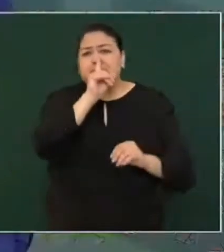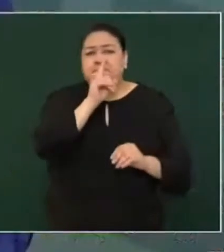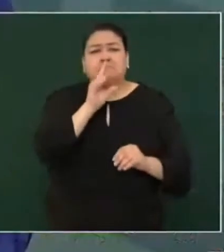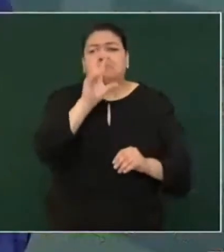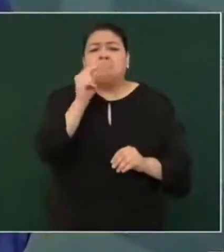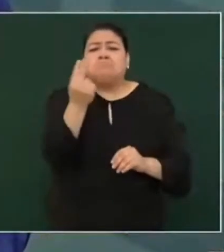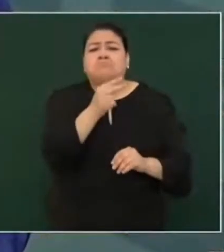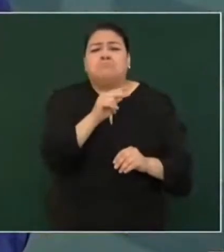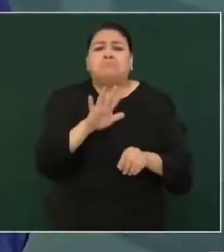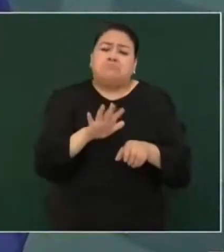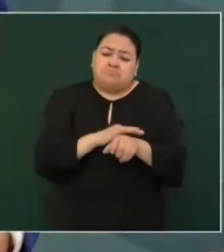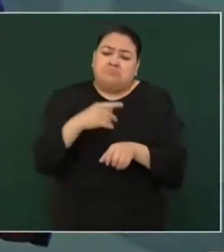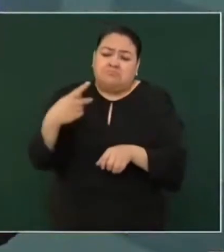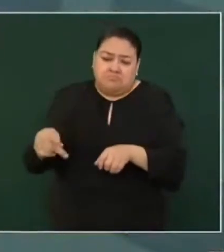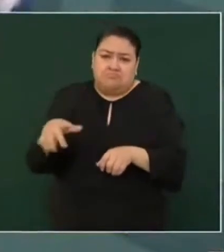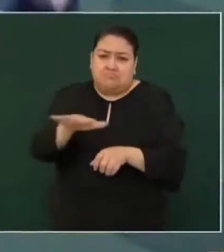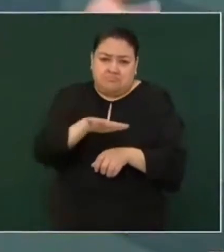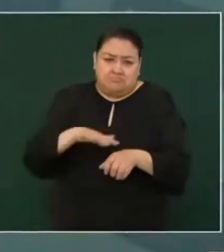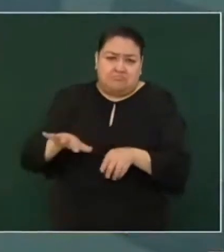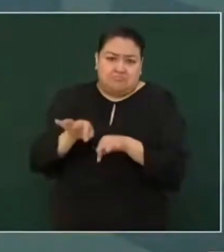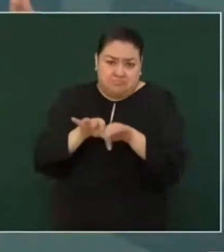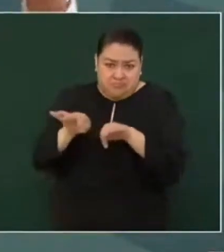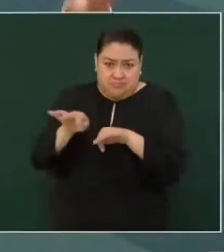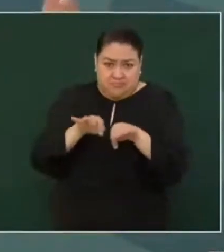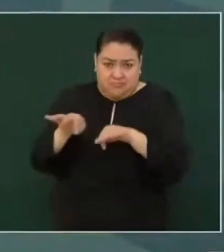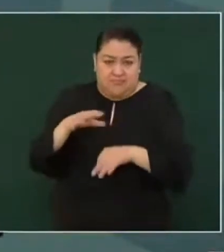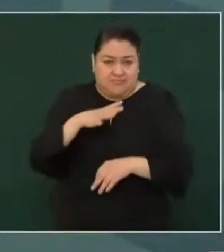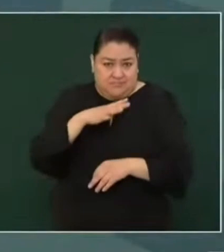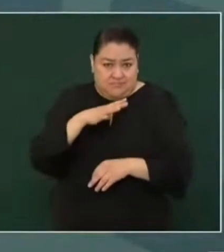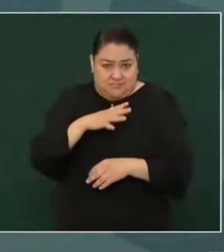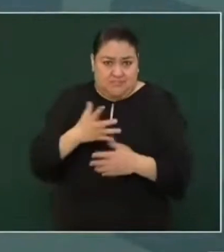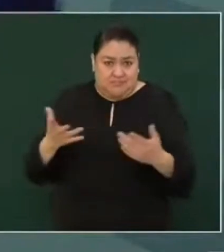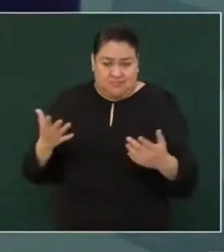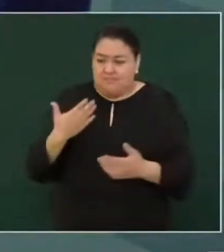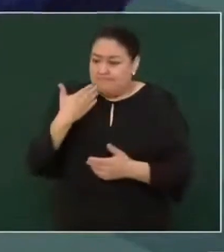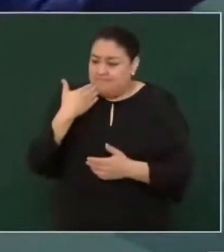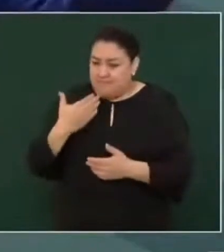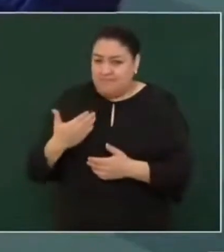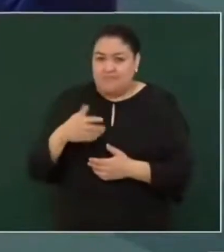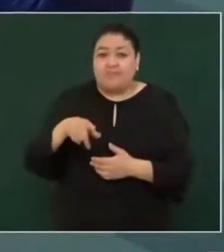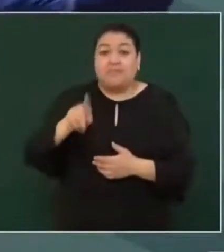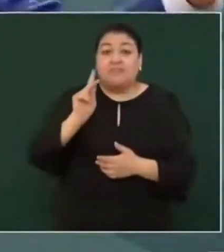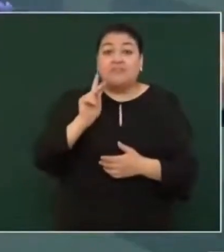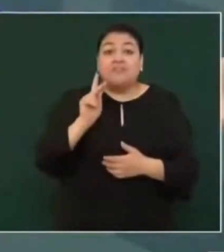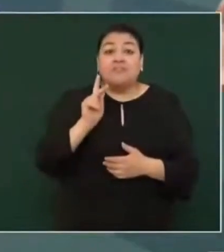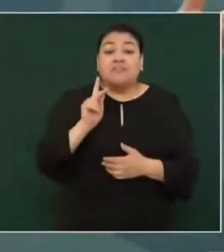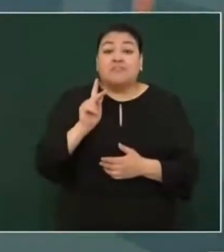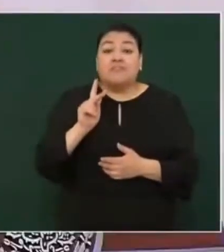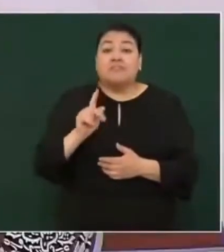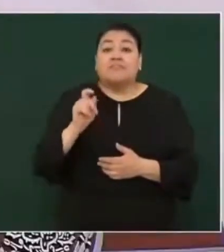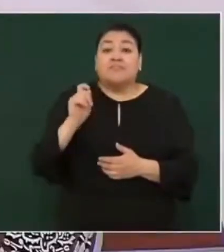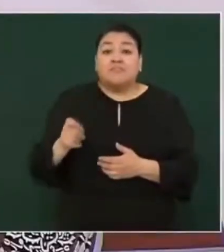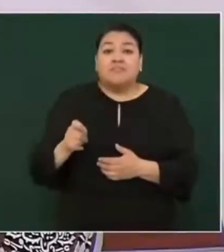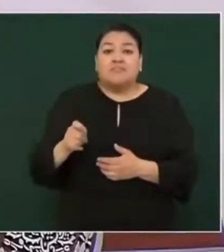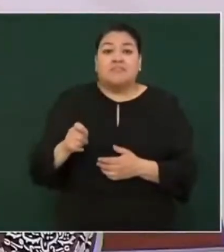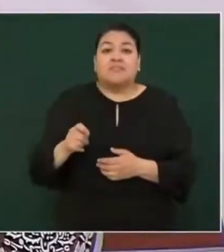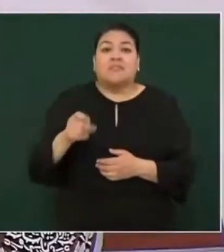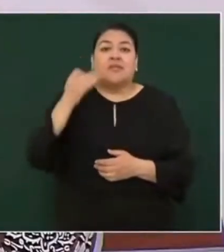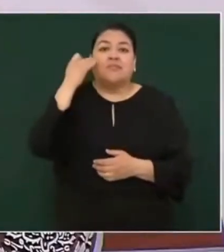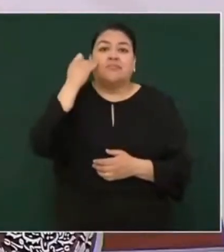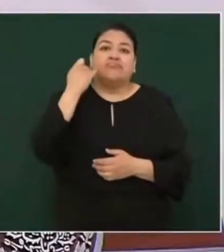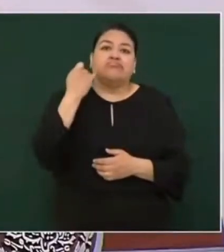Unidos. Entonces decimos, sí, está bien, pero eso lleva mucho tiempo.